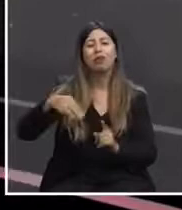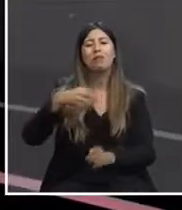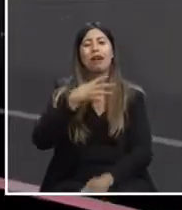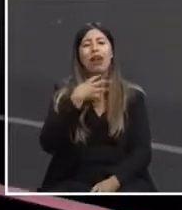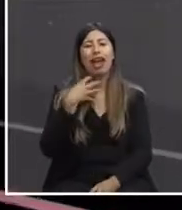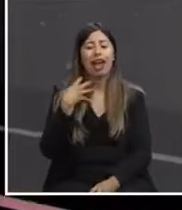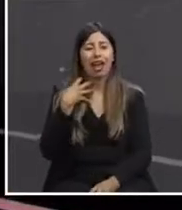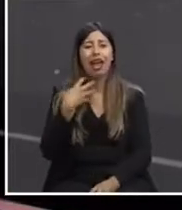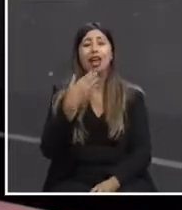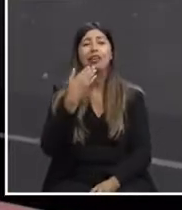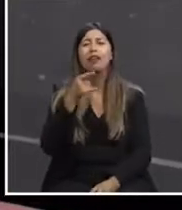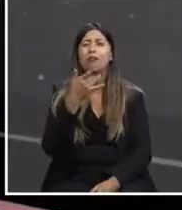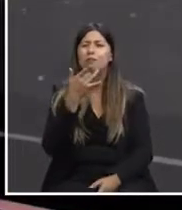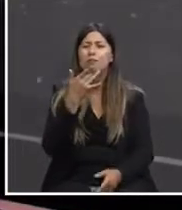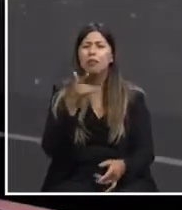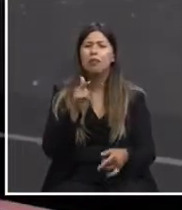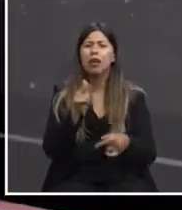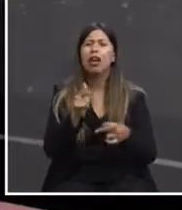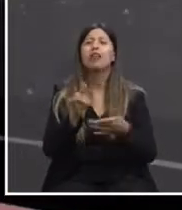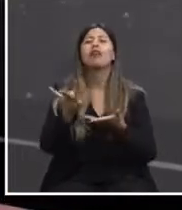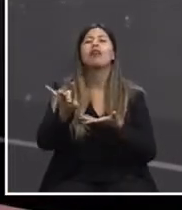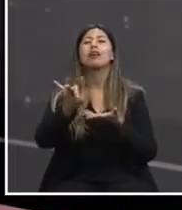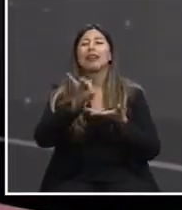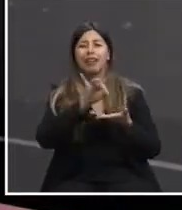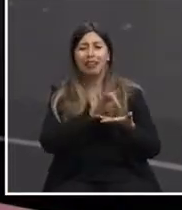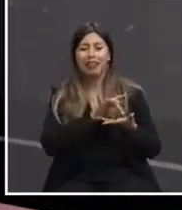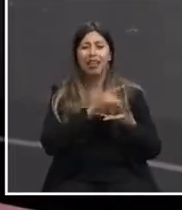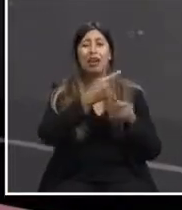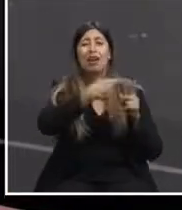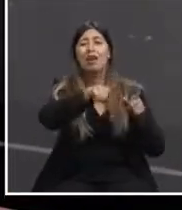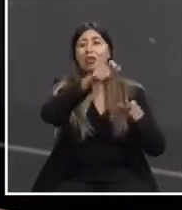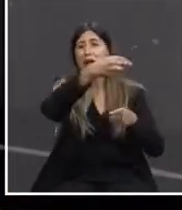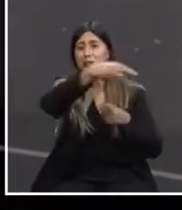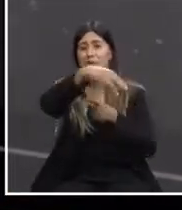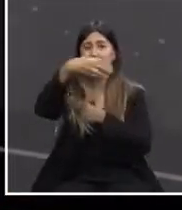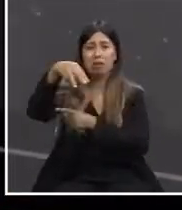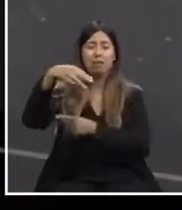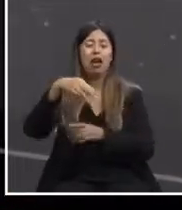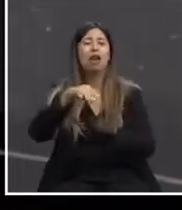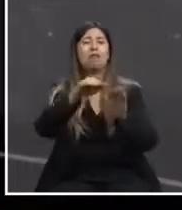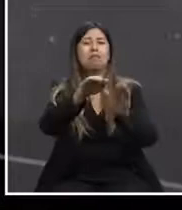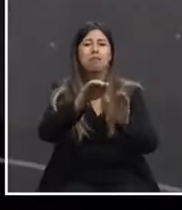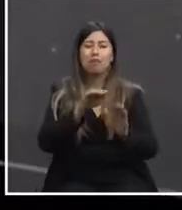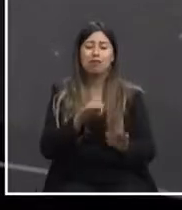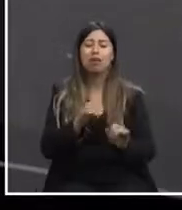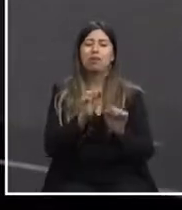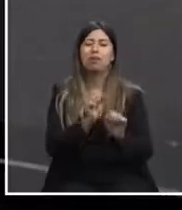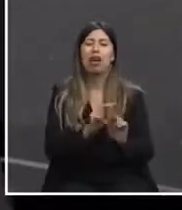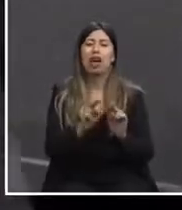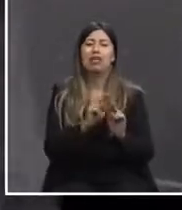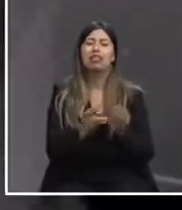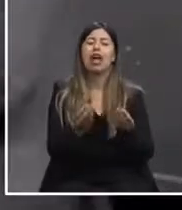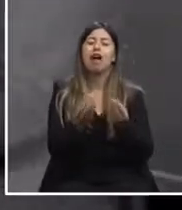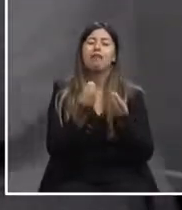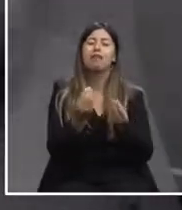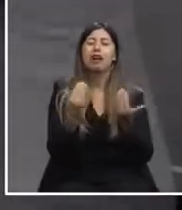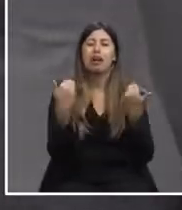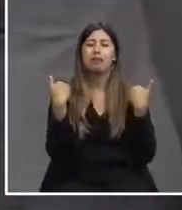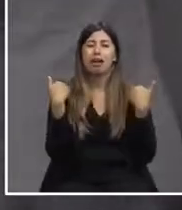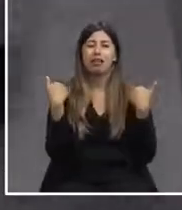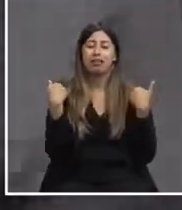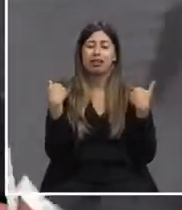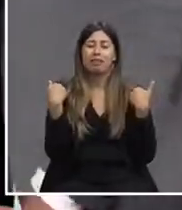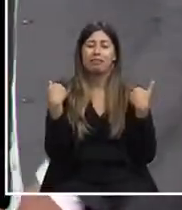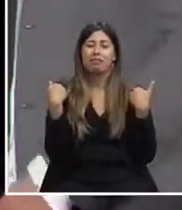qué también esto podría ser una invitación a otros municipios a que puedan hacer ese tipo de buenas prácticas. Así que, alcalde,